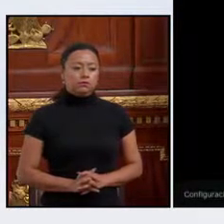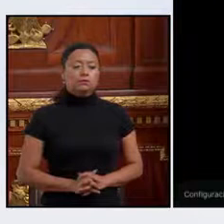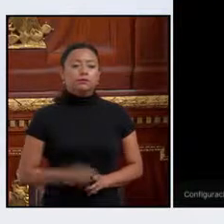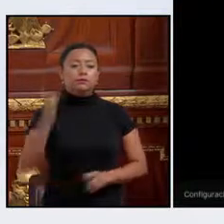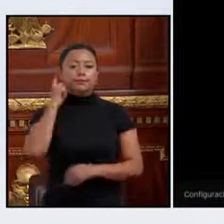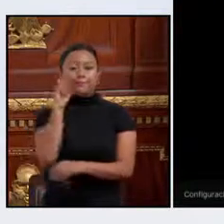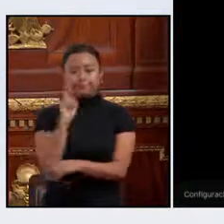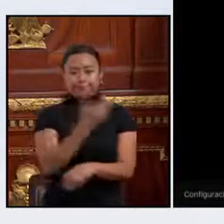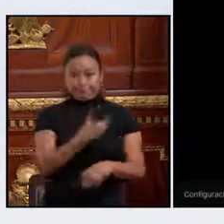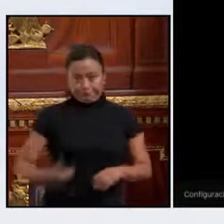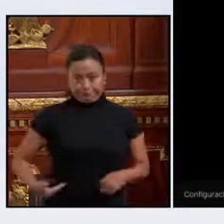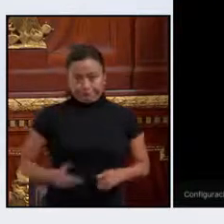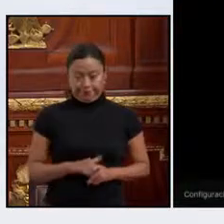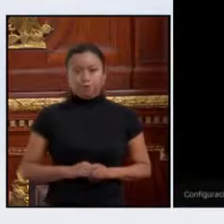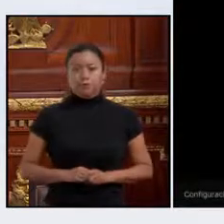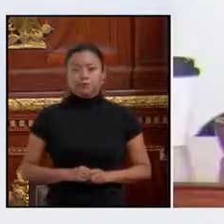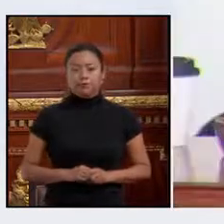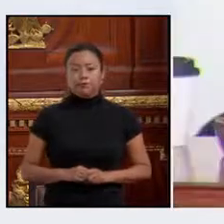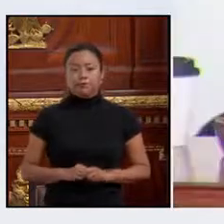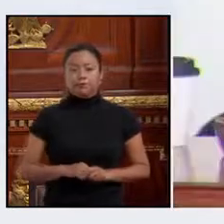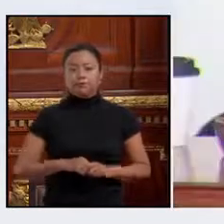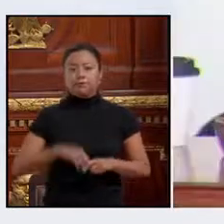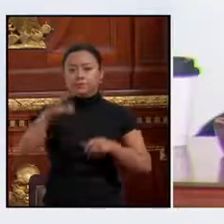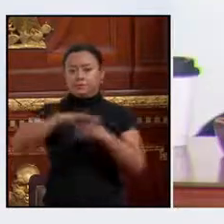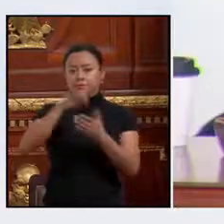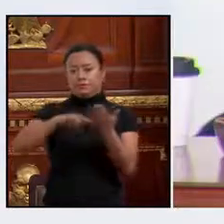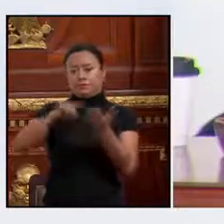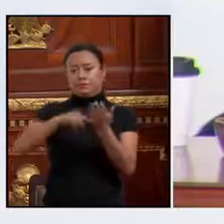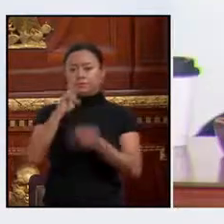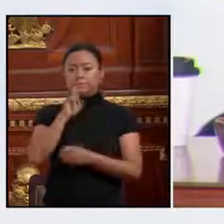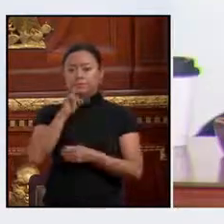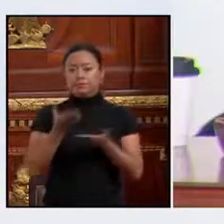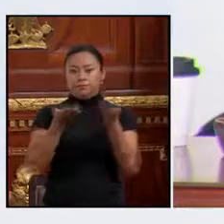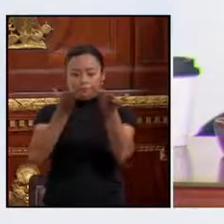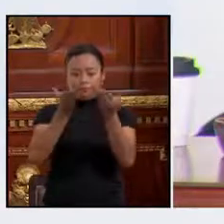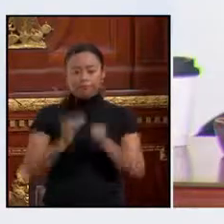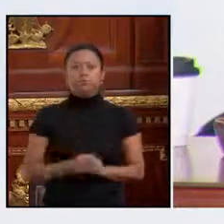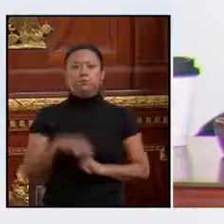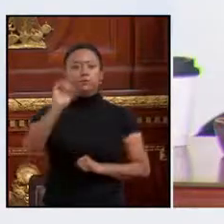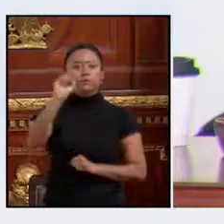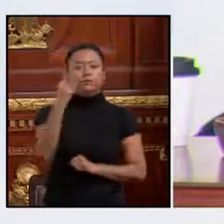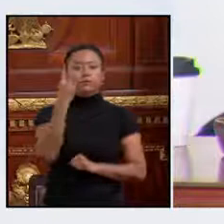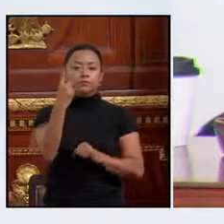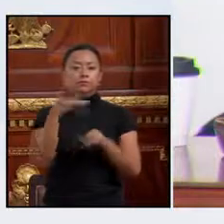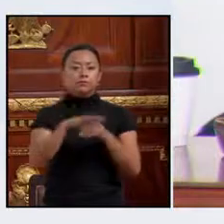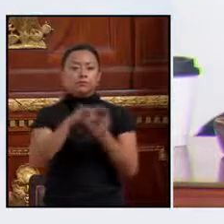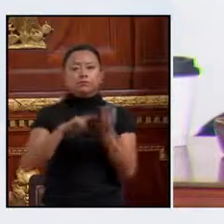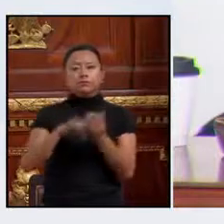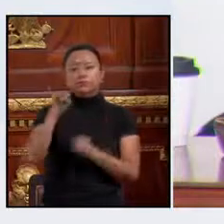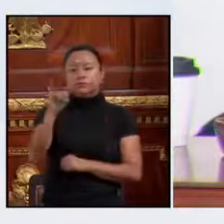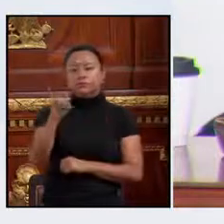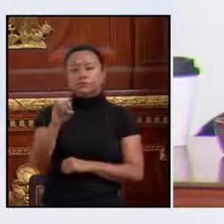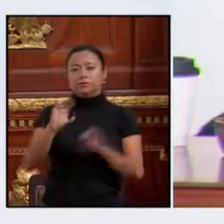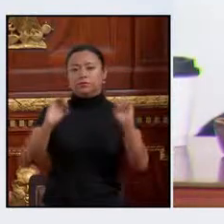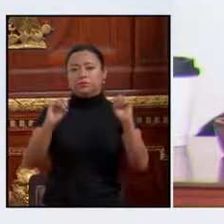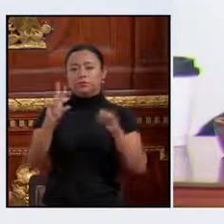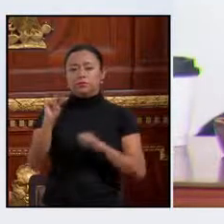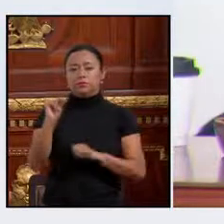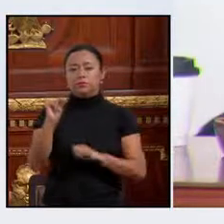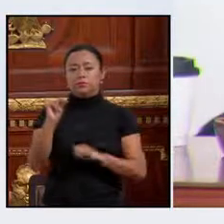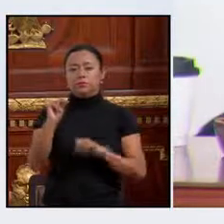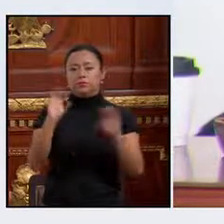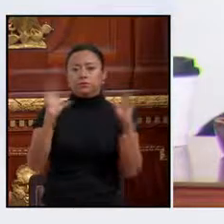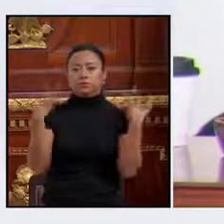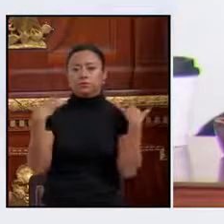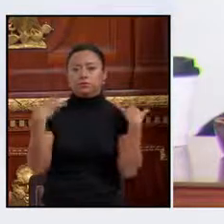Diputada presidenta, el resultado de la votación es el siguiente: 61 votos a favor, 0 en contra y